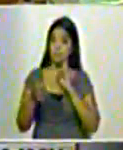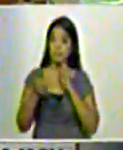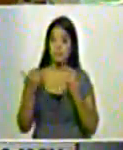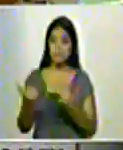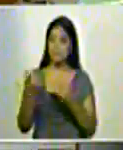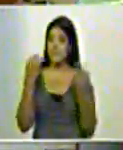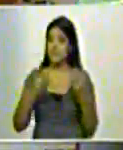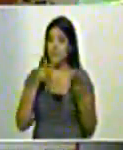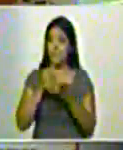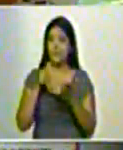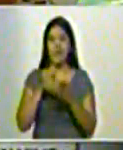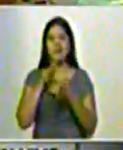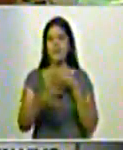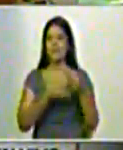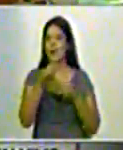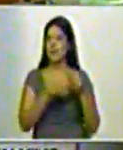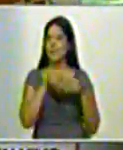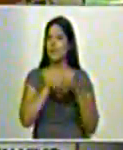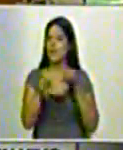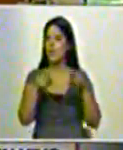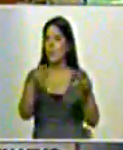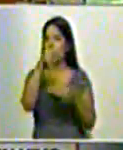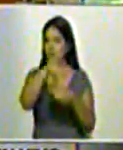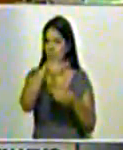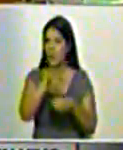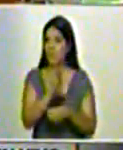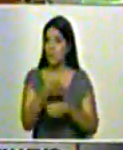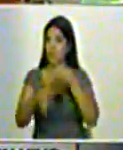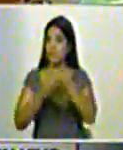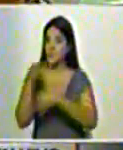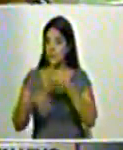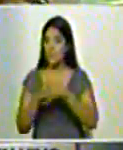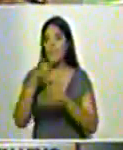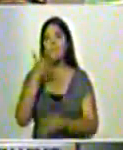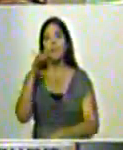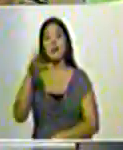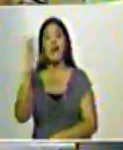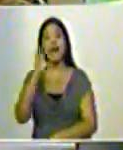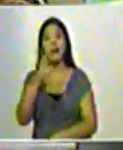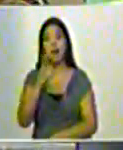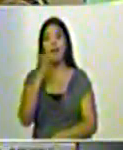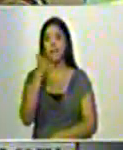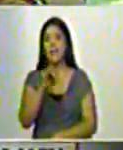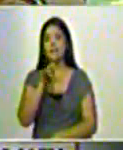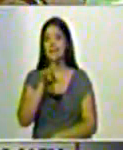activamente de lo que están haciendo en los centros electorales, me explico, aquí en Caracas había